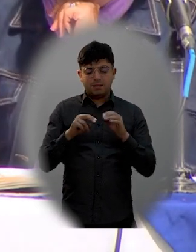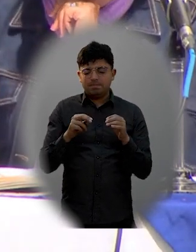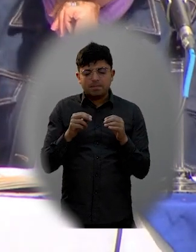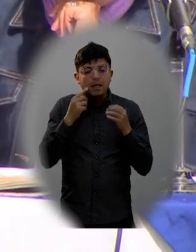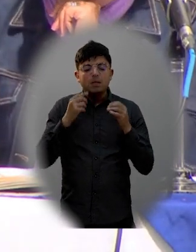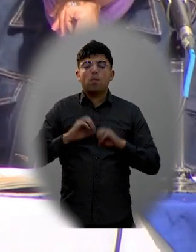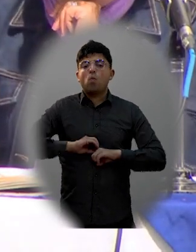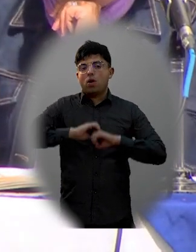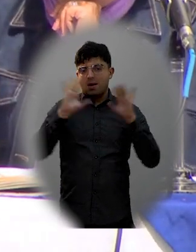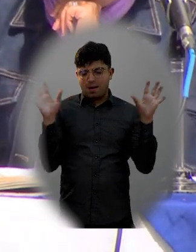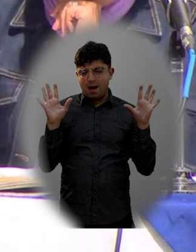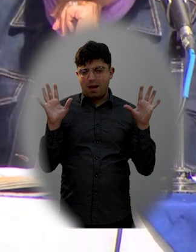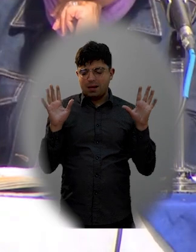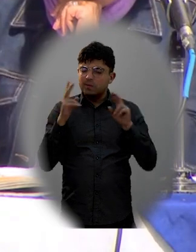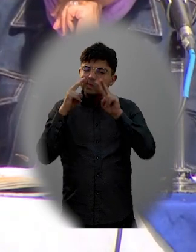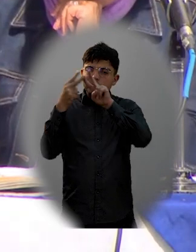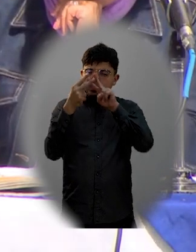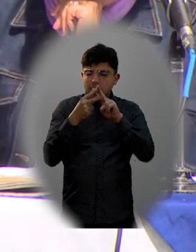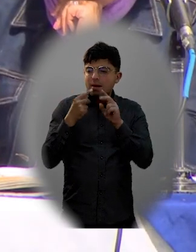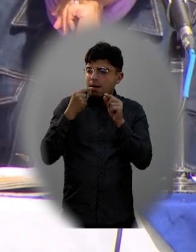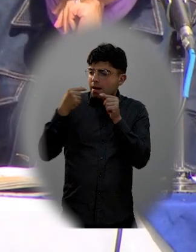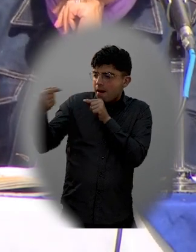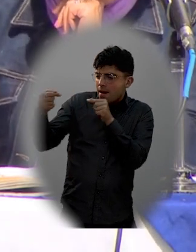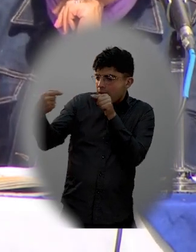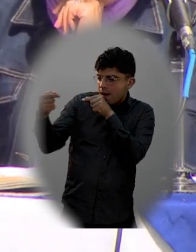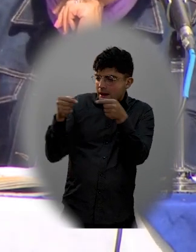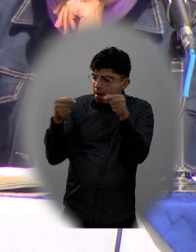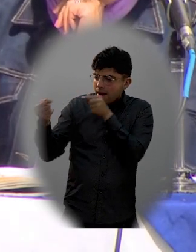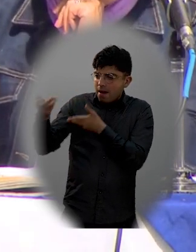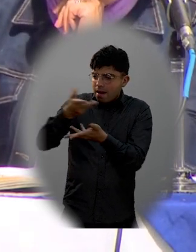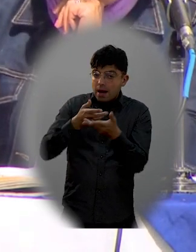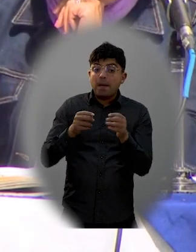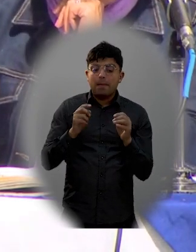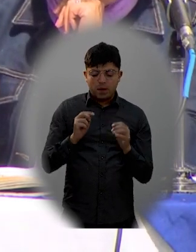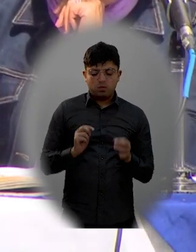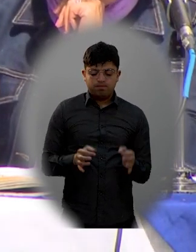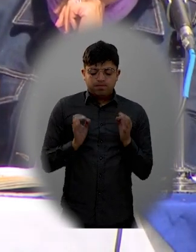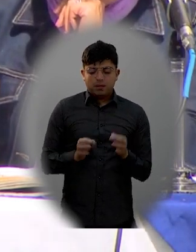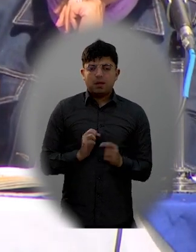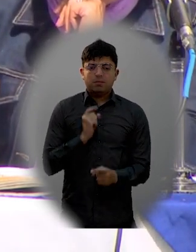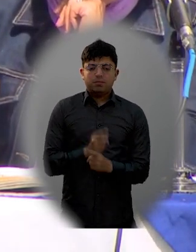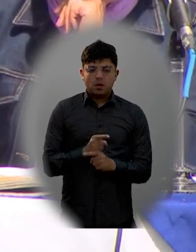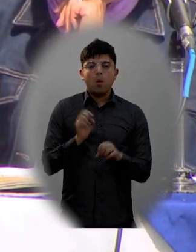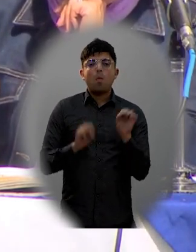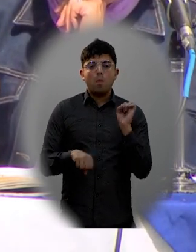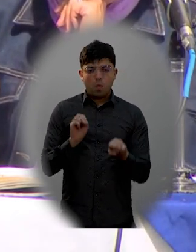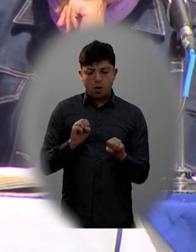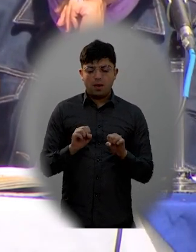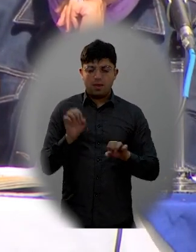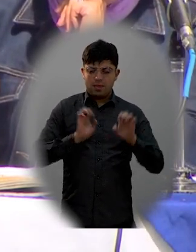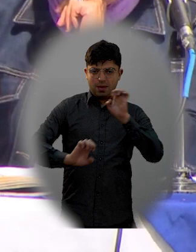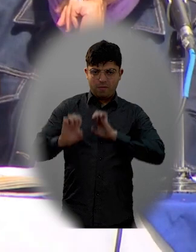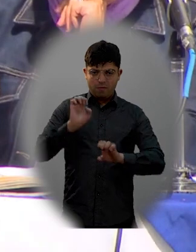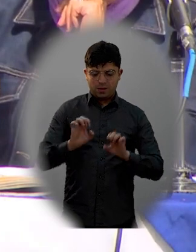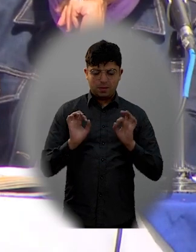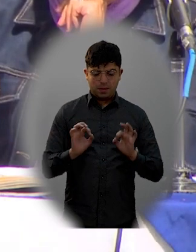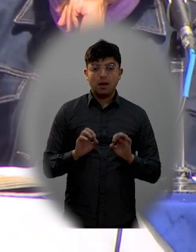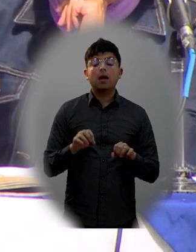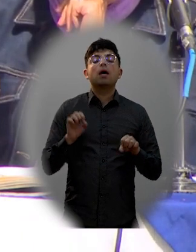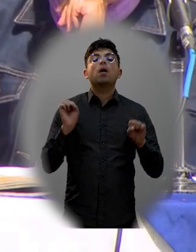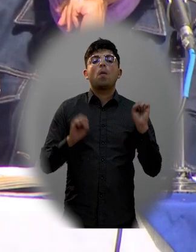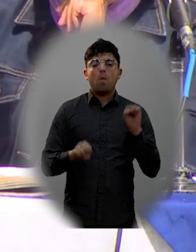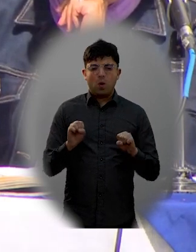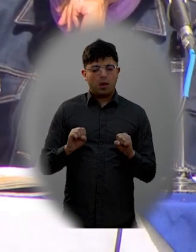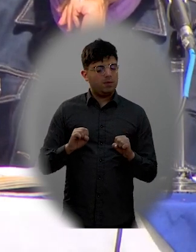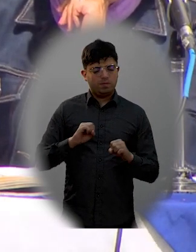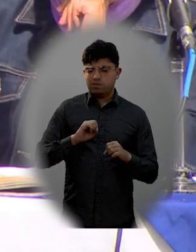claras, conocidas, debatidas, por supuesto, pero que garanticen la posibilidad de defensa, que garanticen la posibilidad,